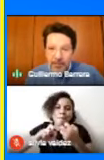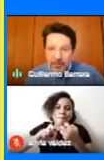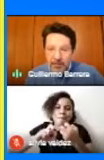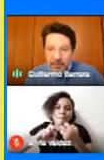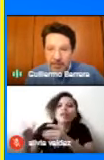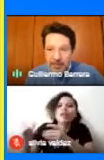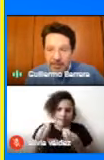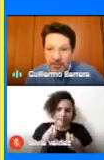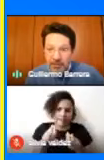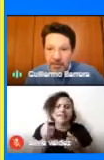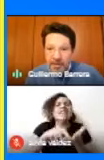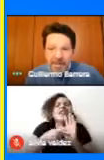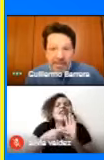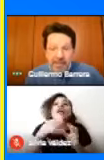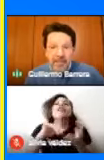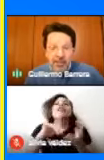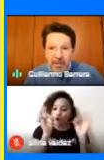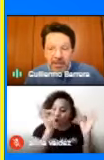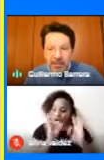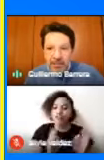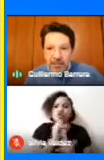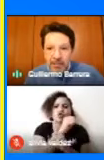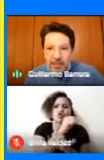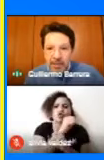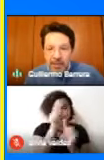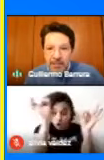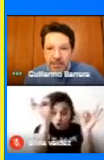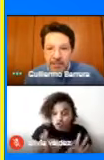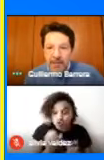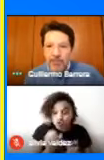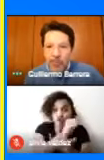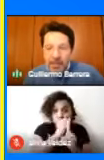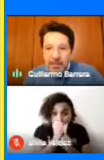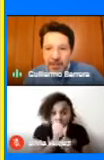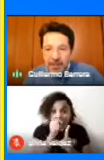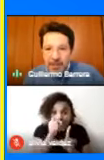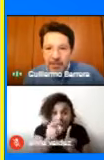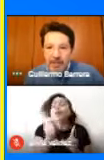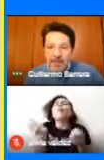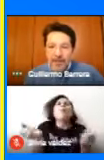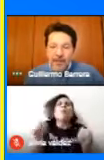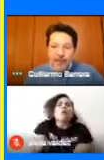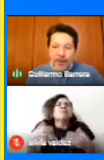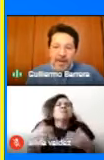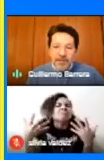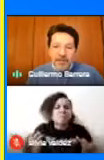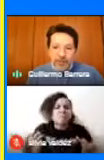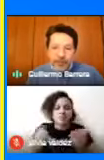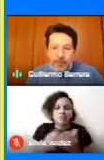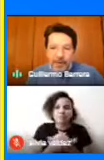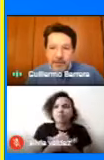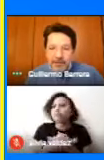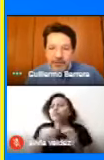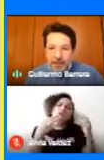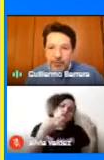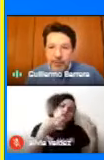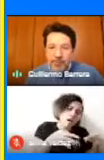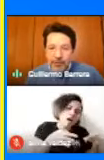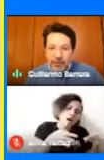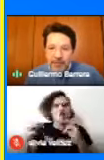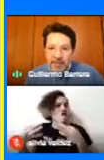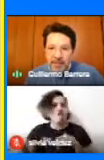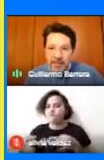estamos hablando de organización social. Y estas organizaciones sociales pueden ser formales o no formales.